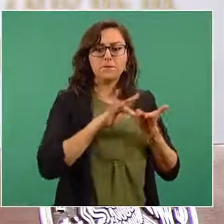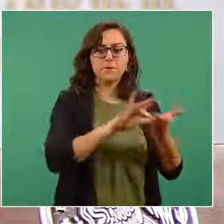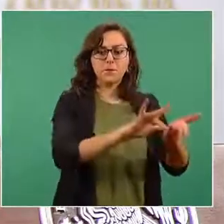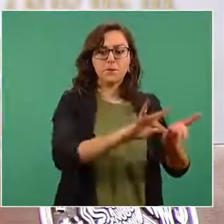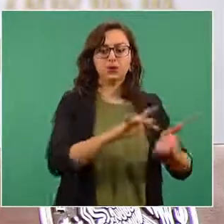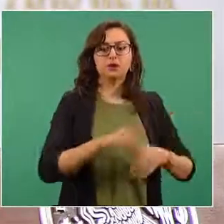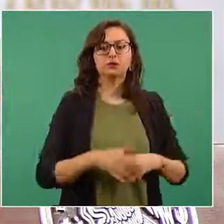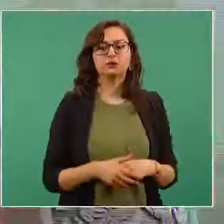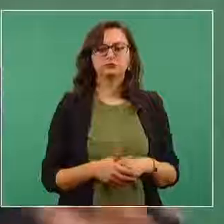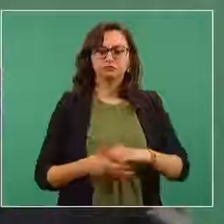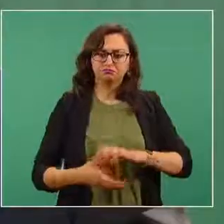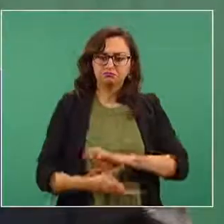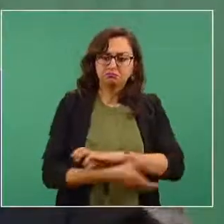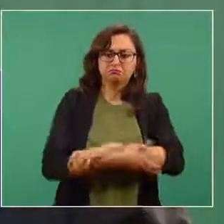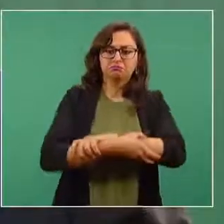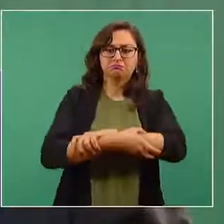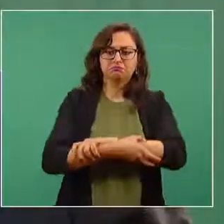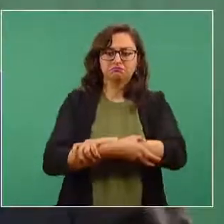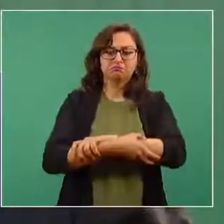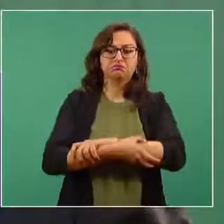diría de solidaridad,